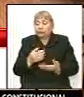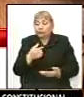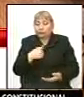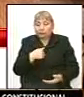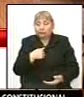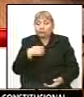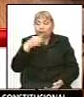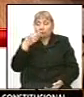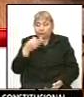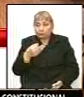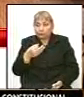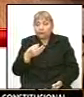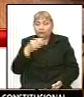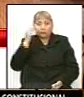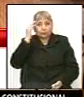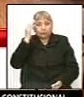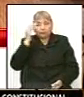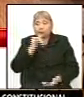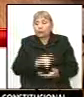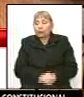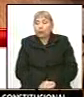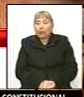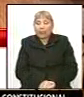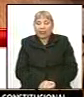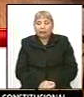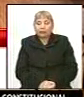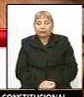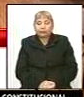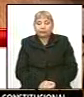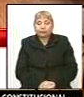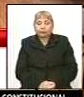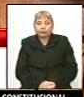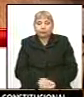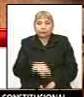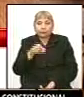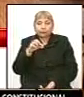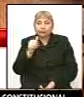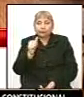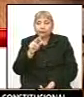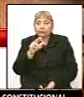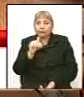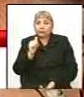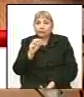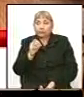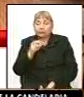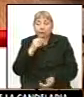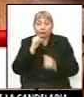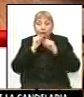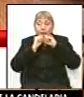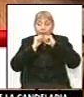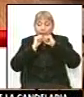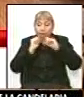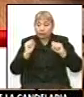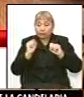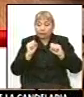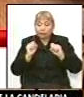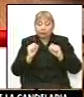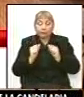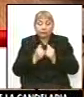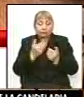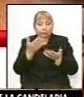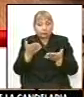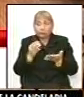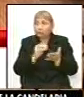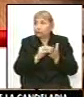sí saludo la iniciativa que señala la congresista Pariona. Supongo que el secretario de la comisión tiene